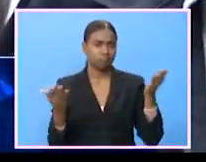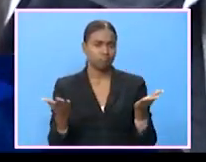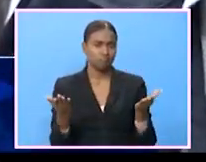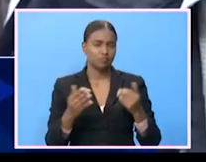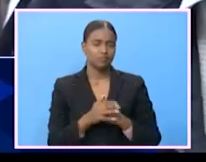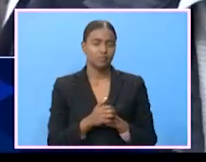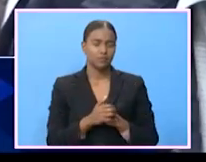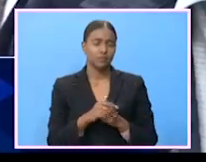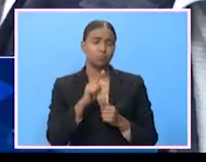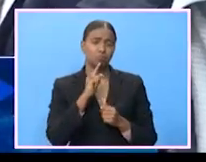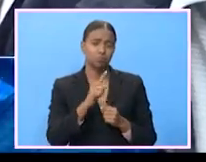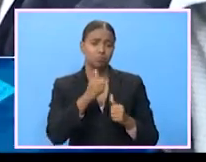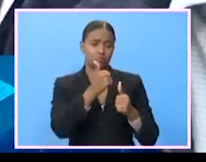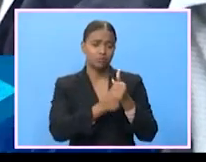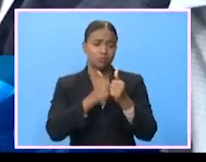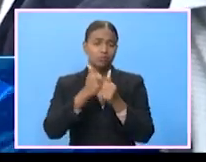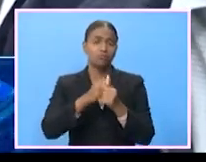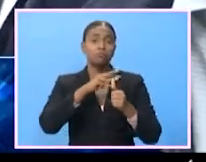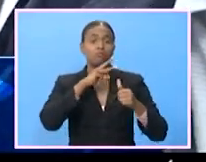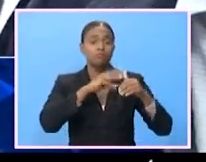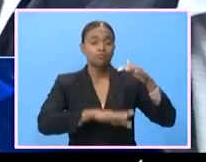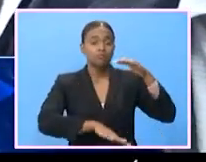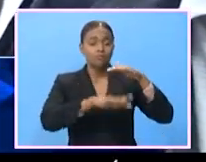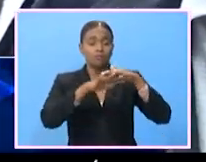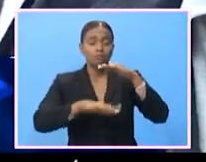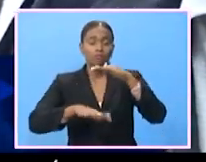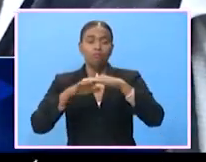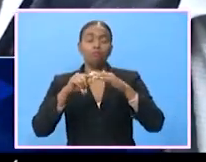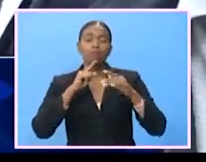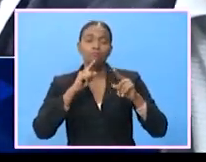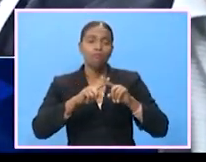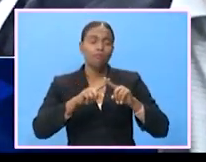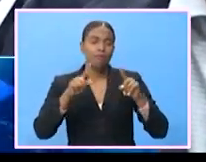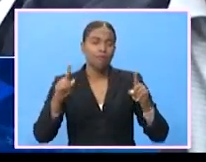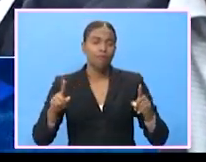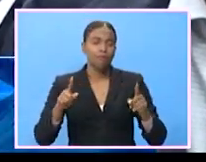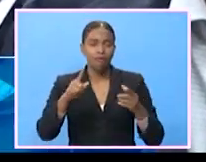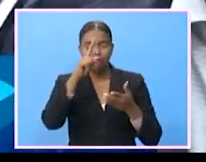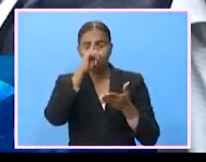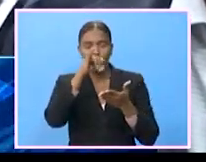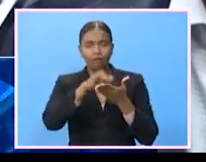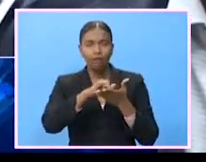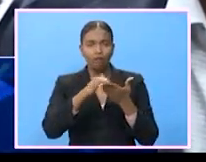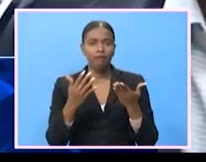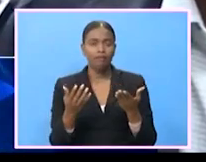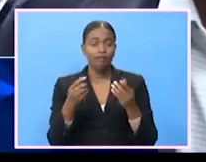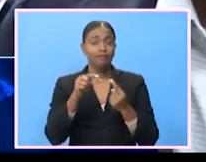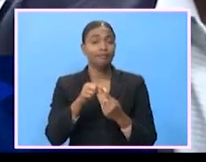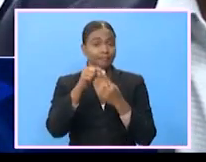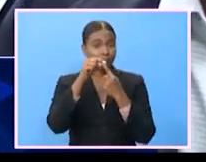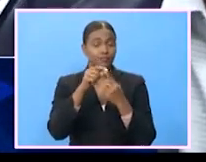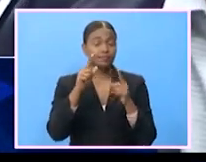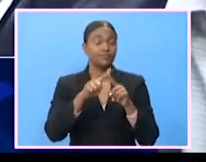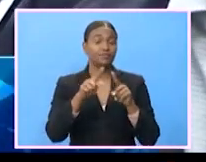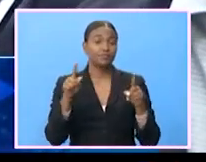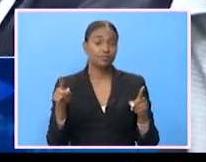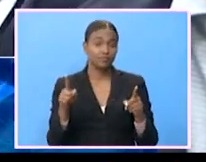tienen? Son diferentes, o sea que cada presa tiene su cota, su cota especial,